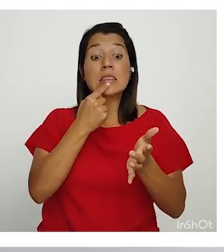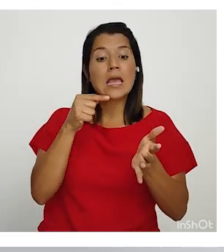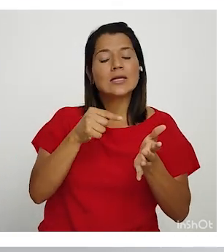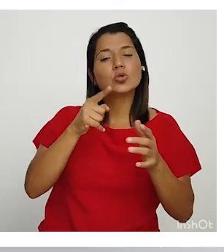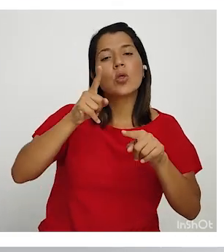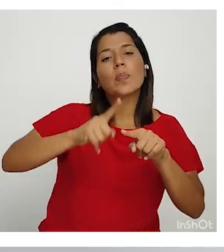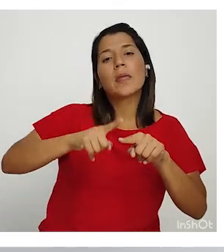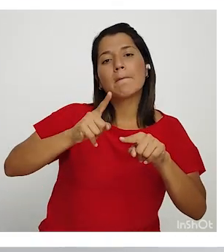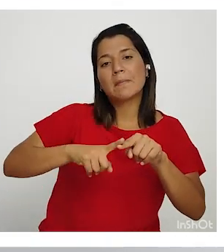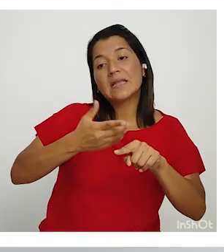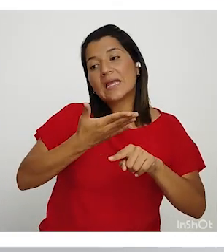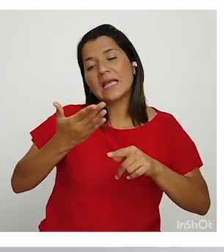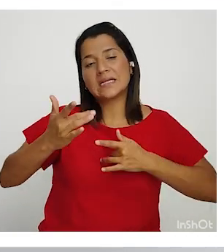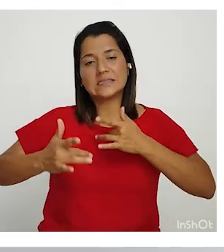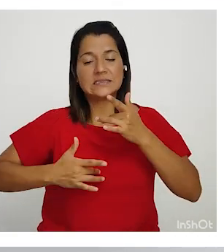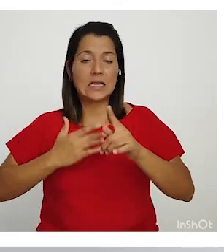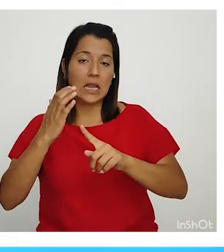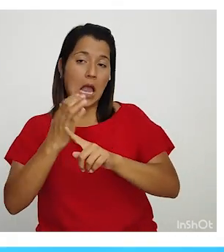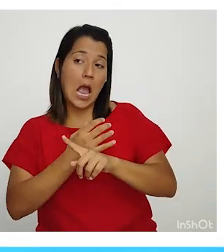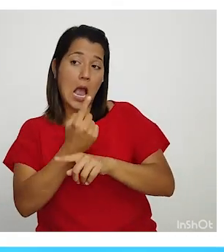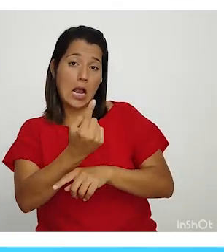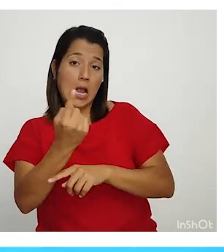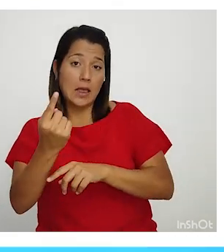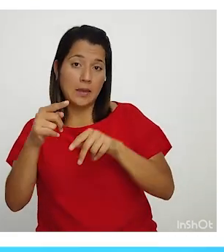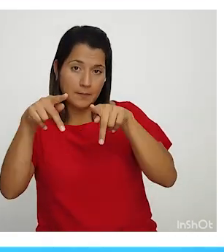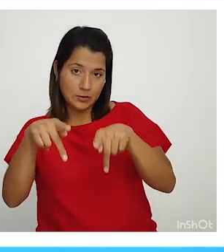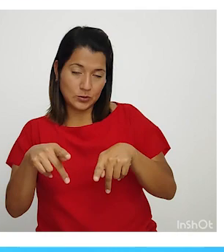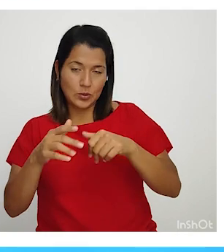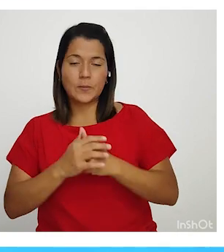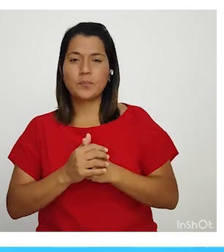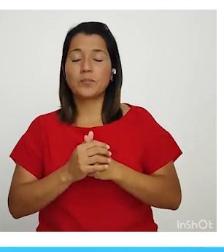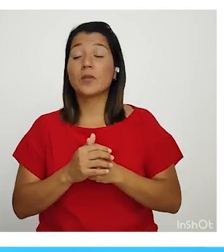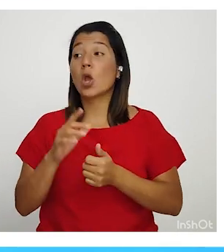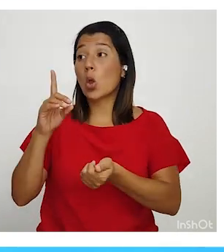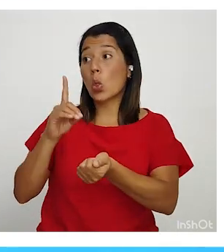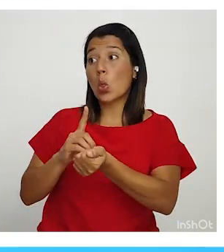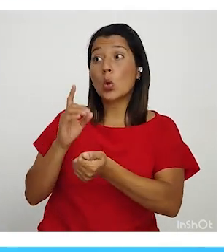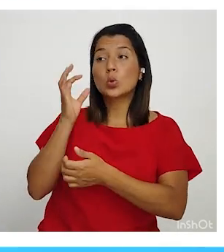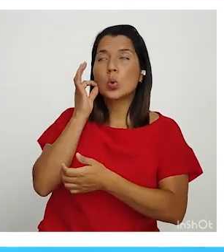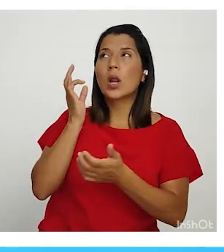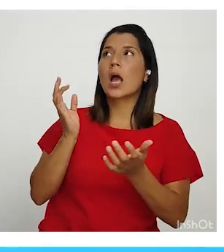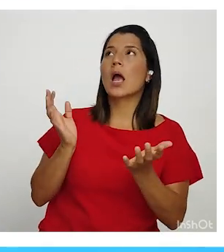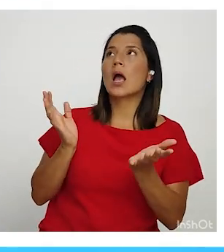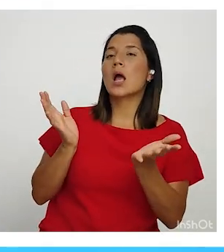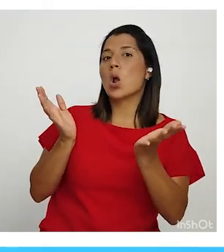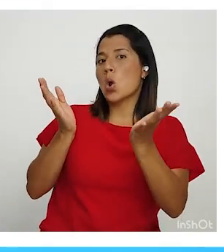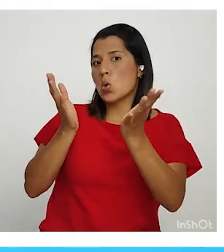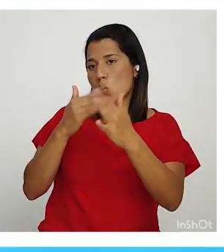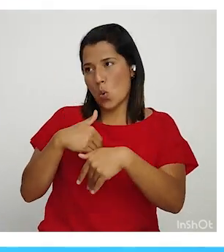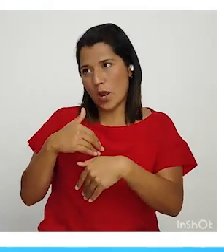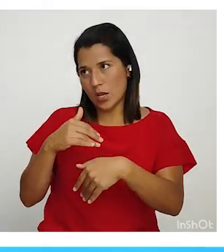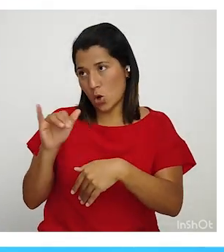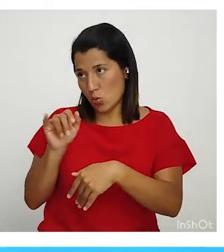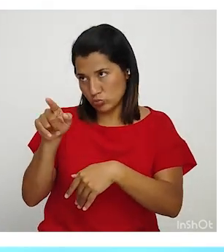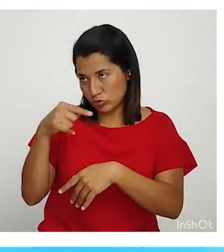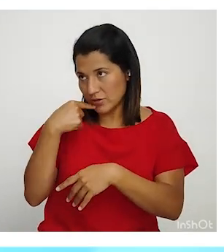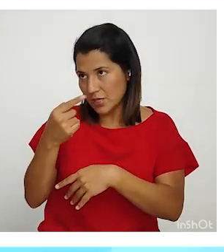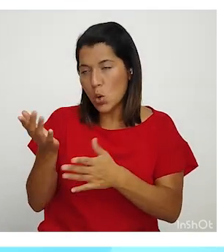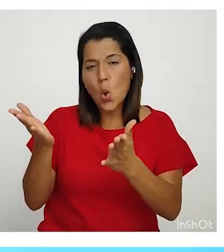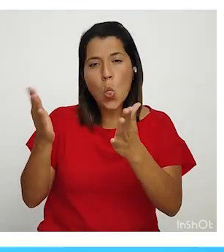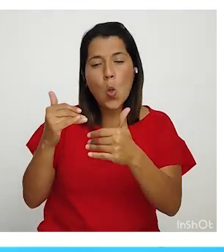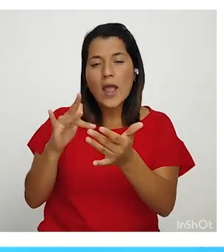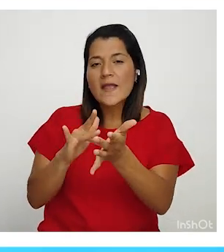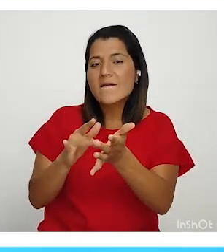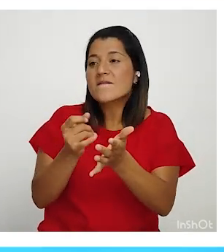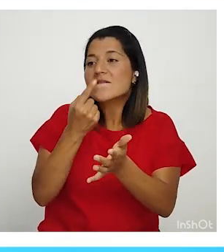de forma individual presente. Y es que, doctora, no existe como tal, ya lo mencionaba usted, un tratamiento específico contra el dengue